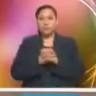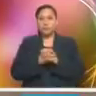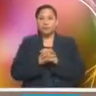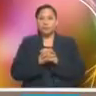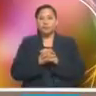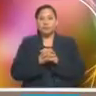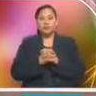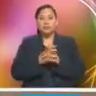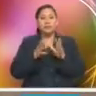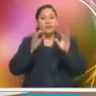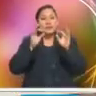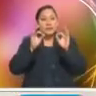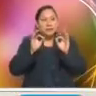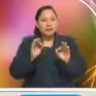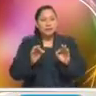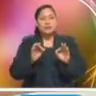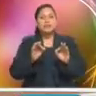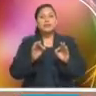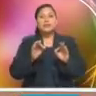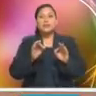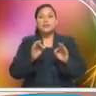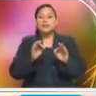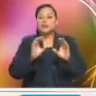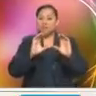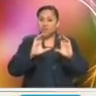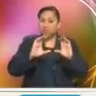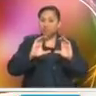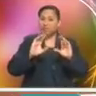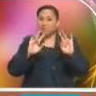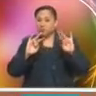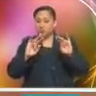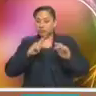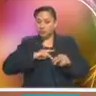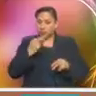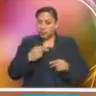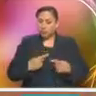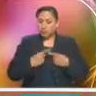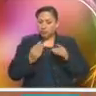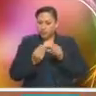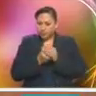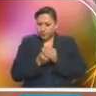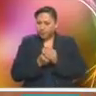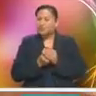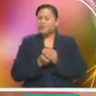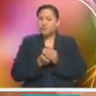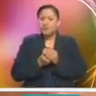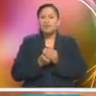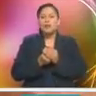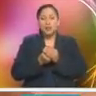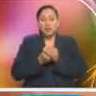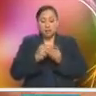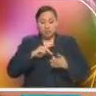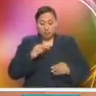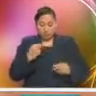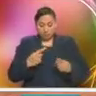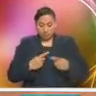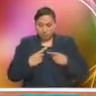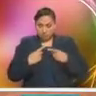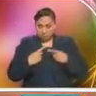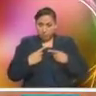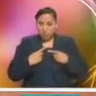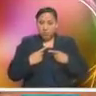Así es, hay que tener una excelente precaución en nuestros datos personales y más si estos datos personales